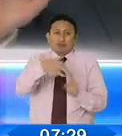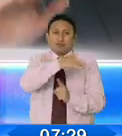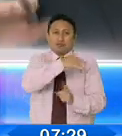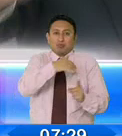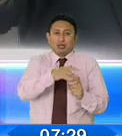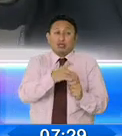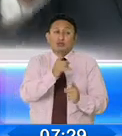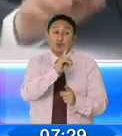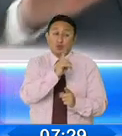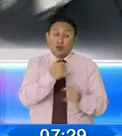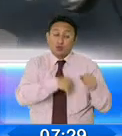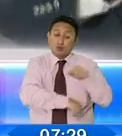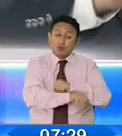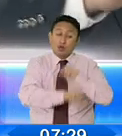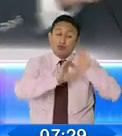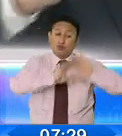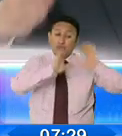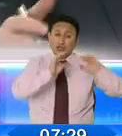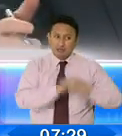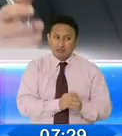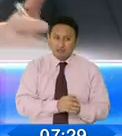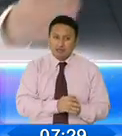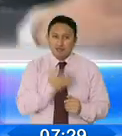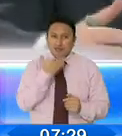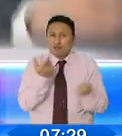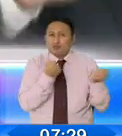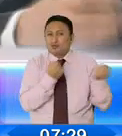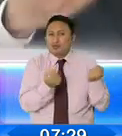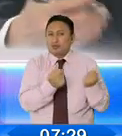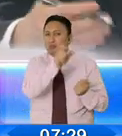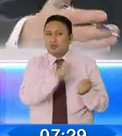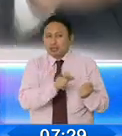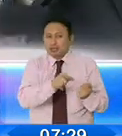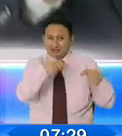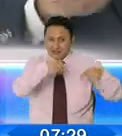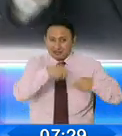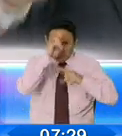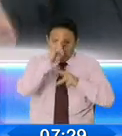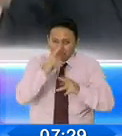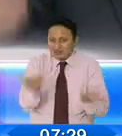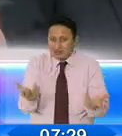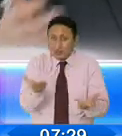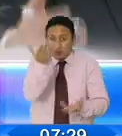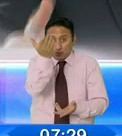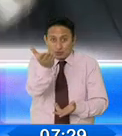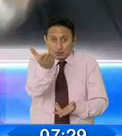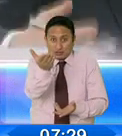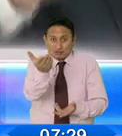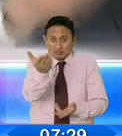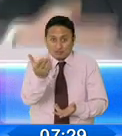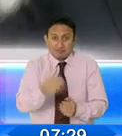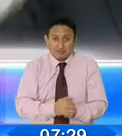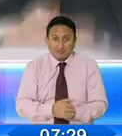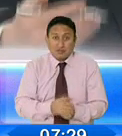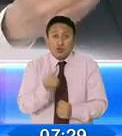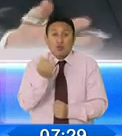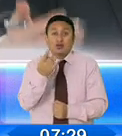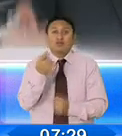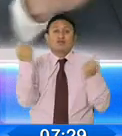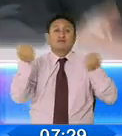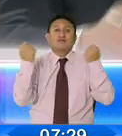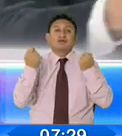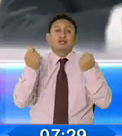boli, no jugarán fútbol, no harán... ¿Cómo controlamos si la gente es indisciplinada? Usted mismo, señor secretario, ¿cuántas fiestas clandestinas